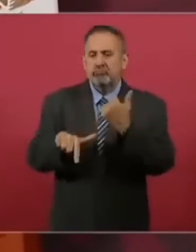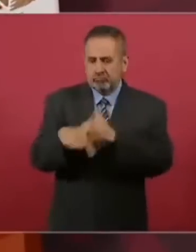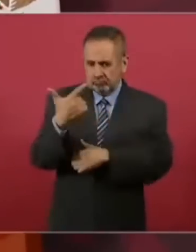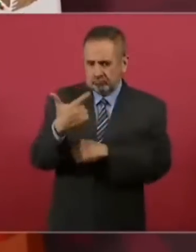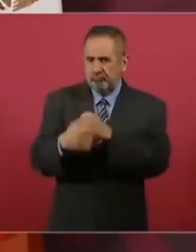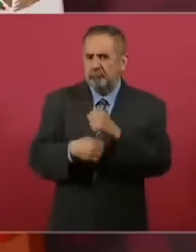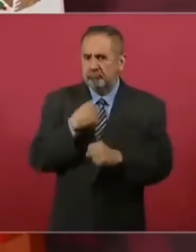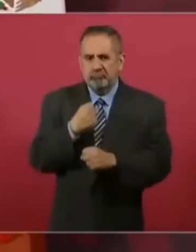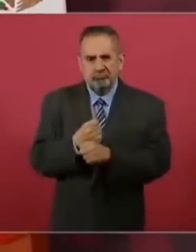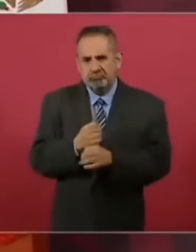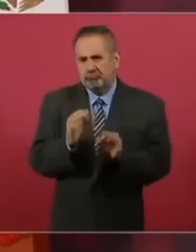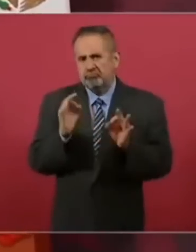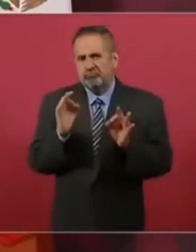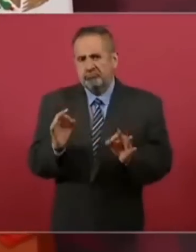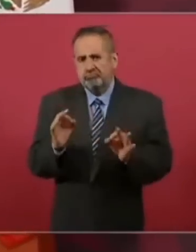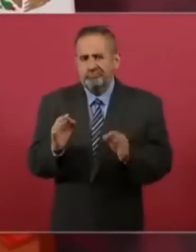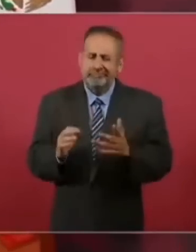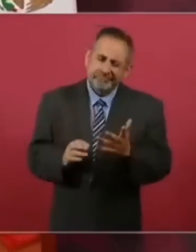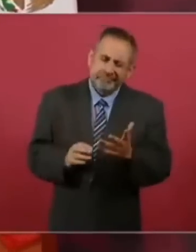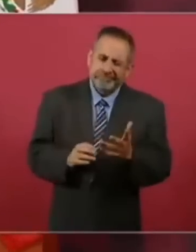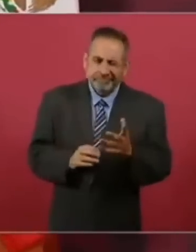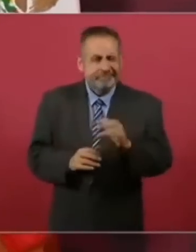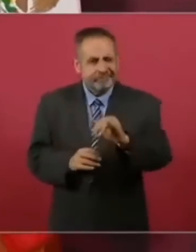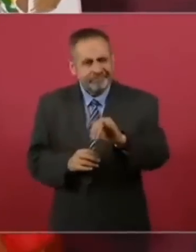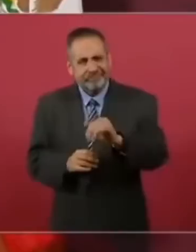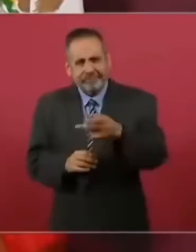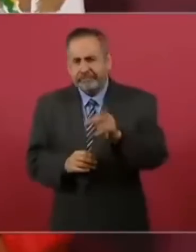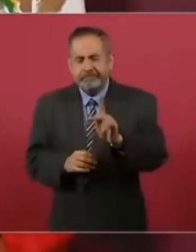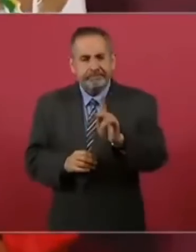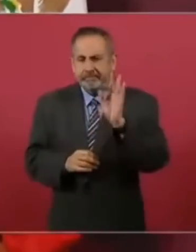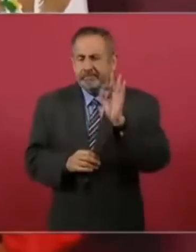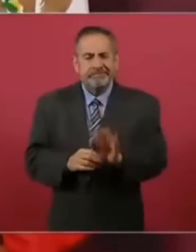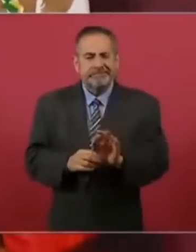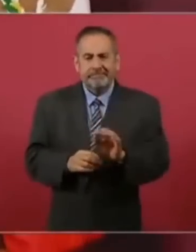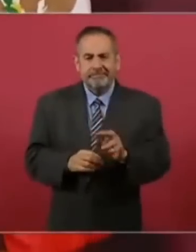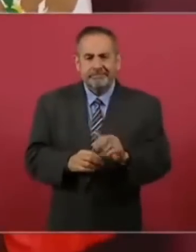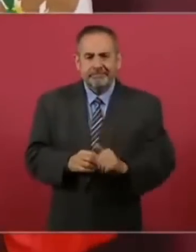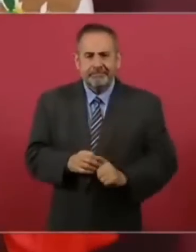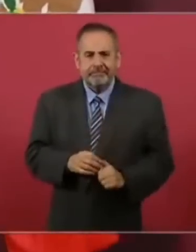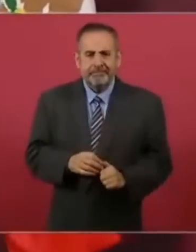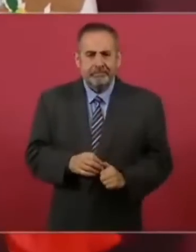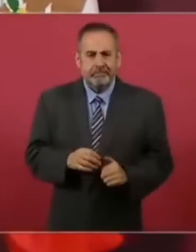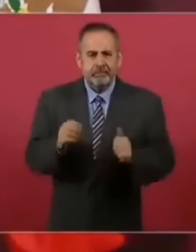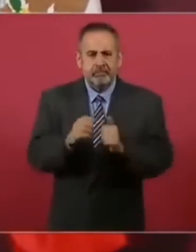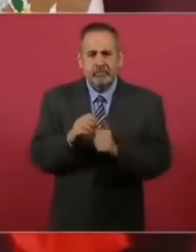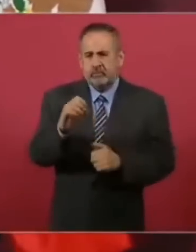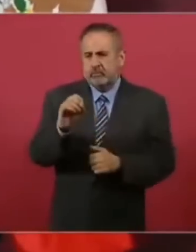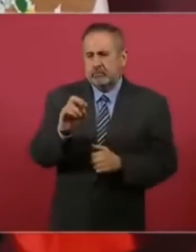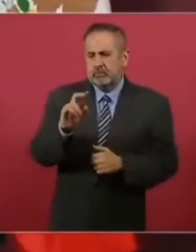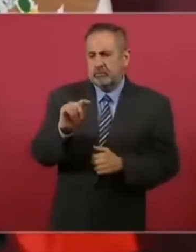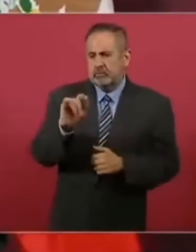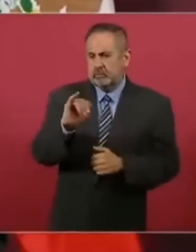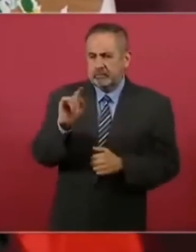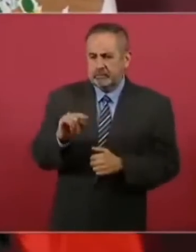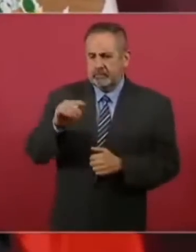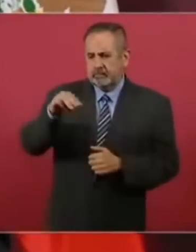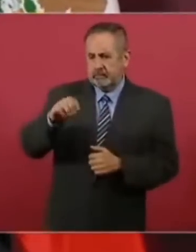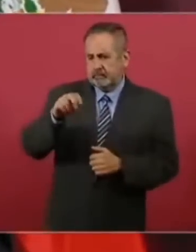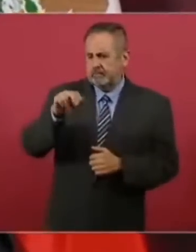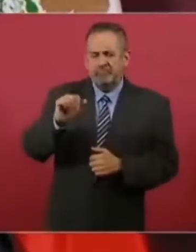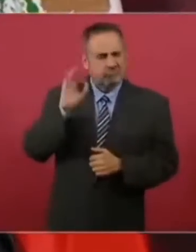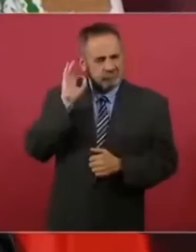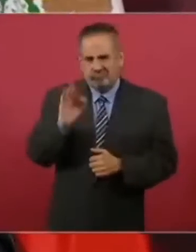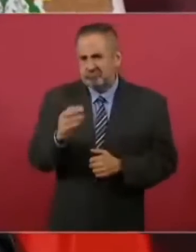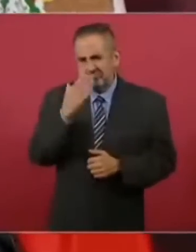años, sí, pero va más con Ortiz Mena, ¿no?